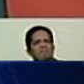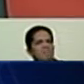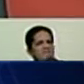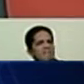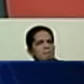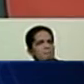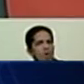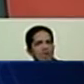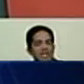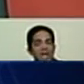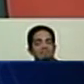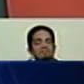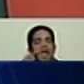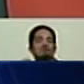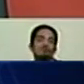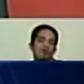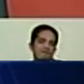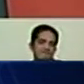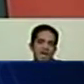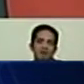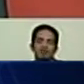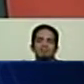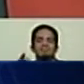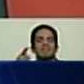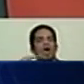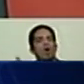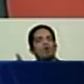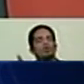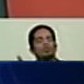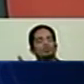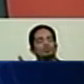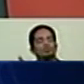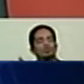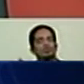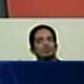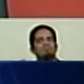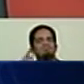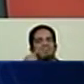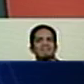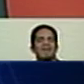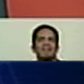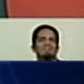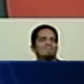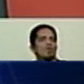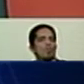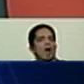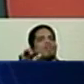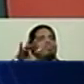políticas impulsadas por transnacionales que procuran llevarlo a la esclavitud imperial.